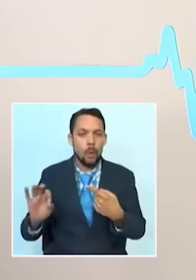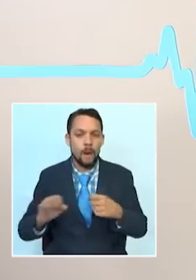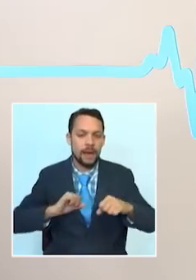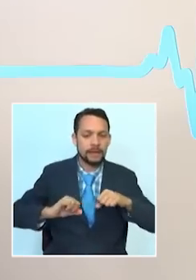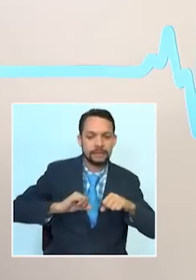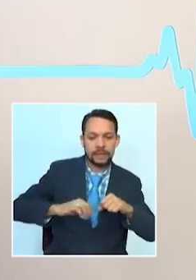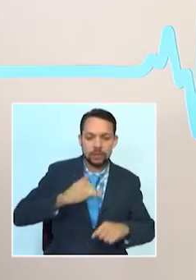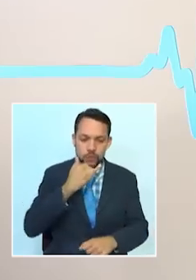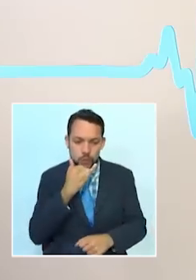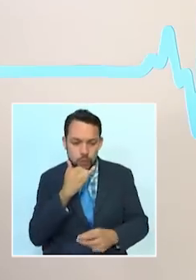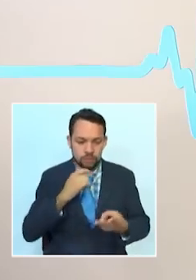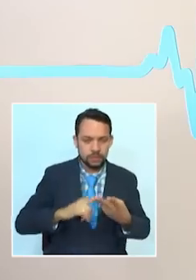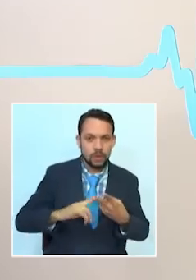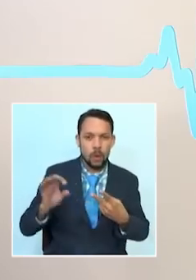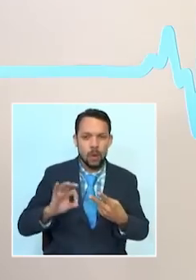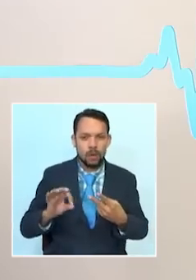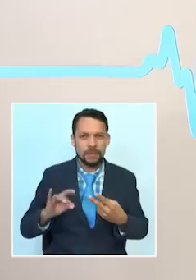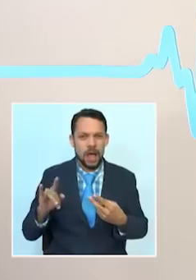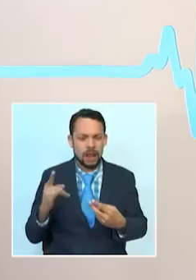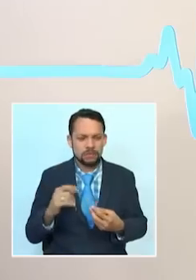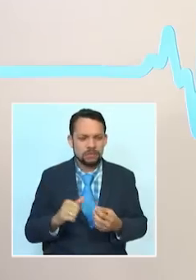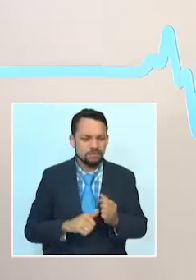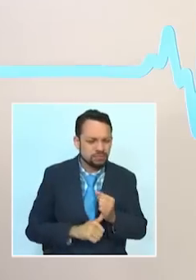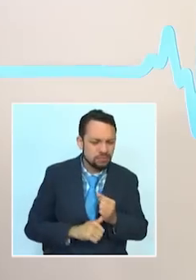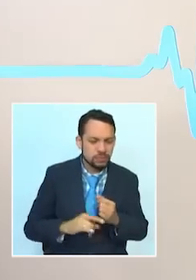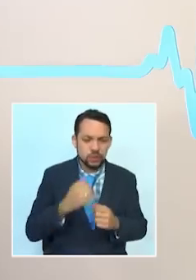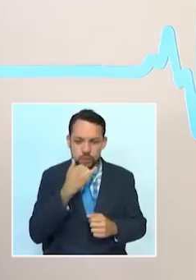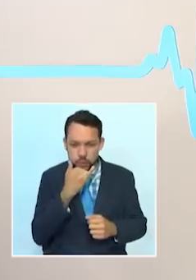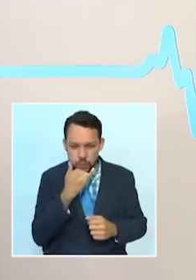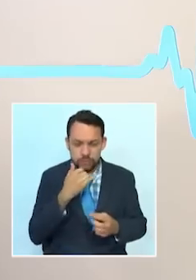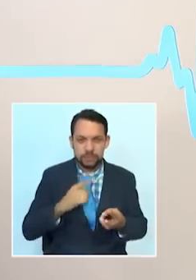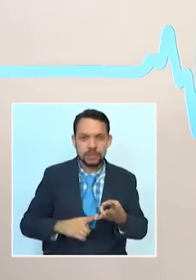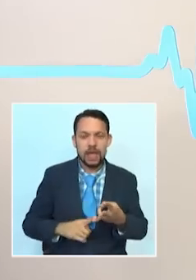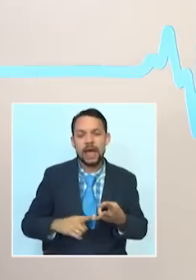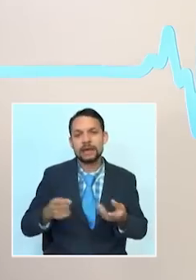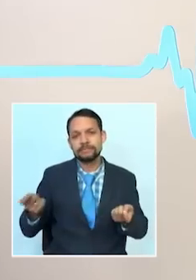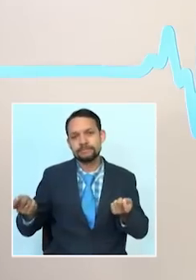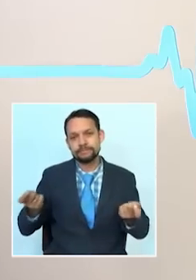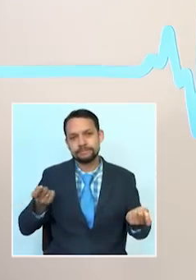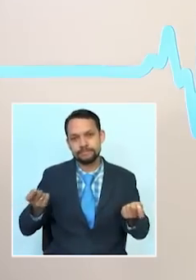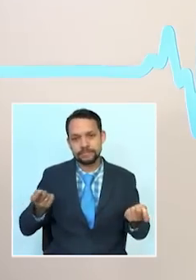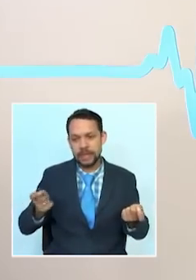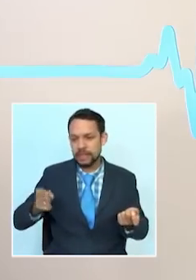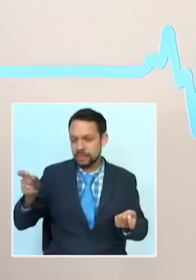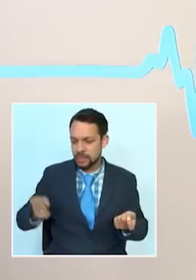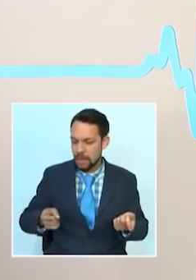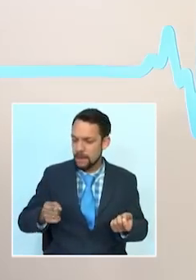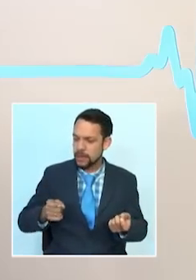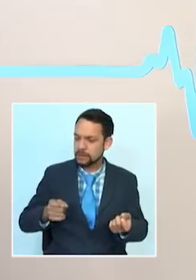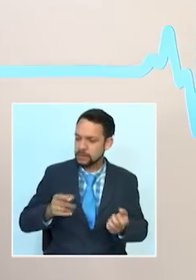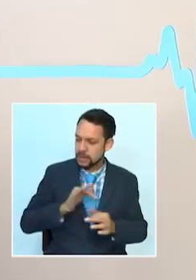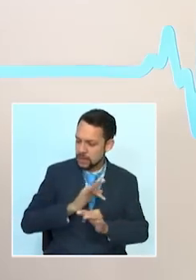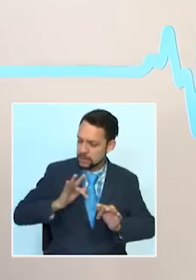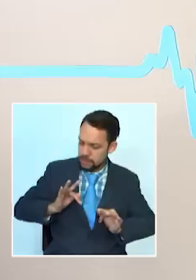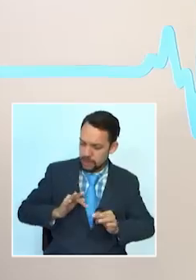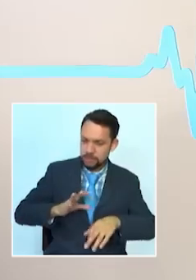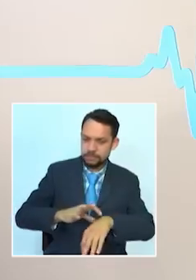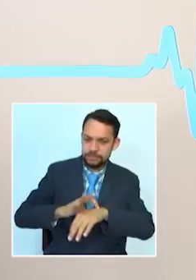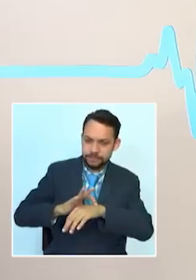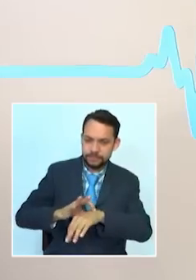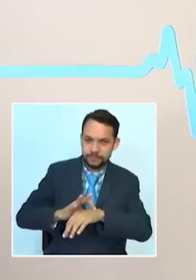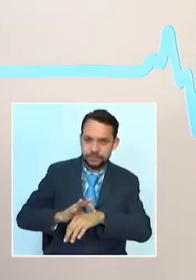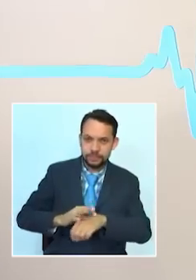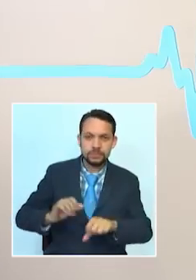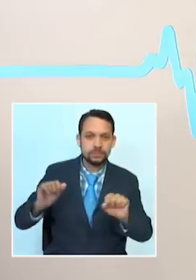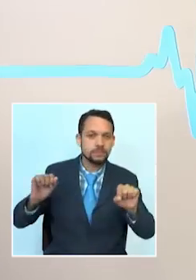con el pujar está produciendo el goteo Y eso se llama una incontinencia entonces hay ejercicios que yo